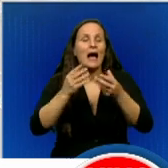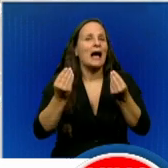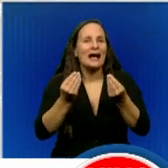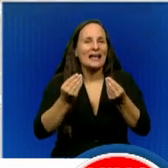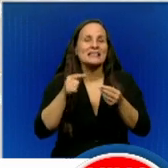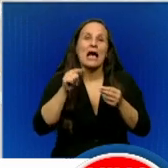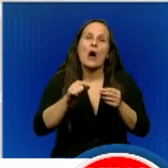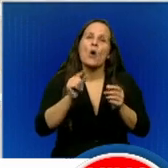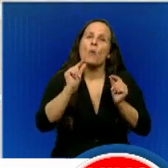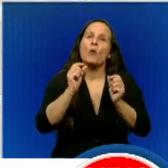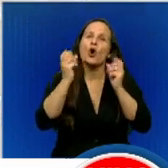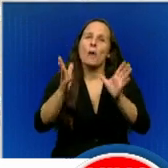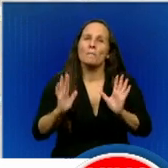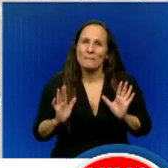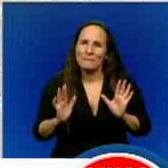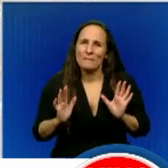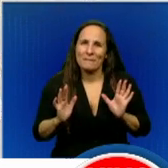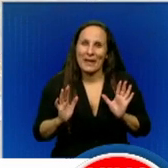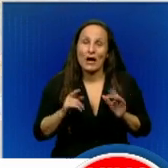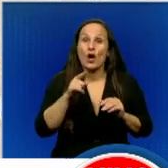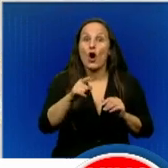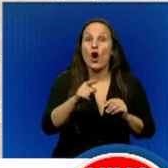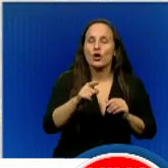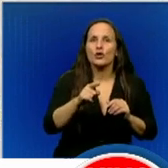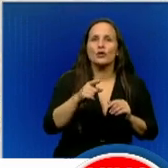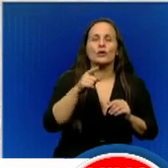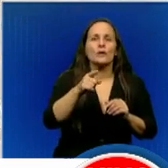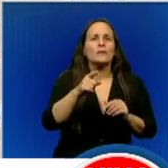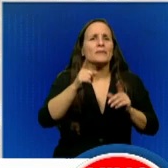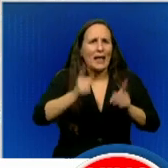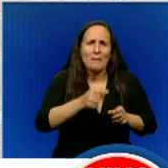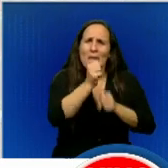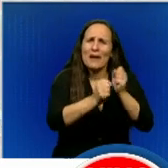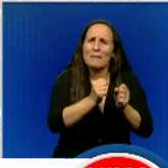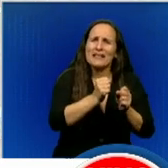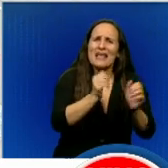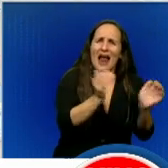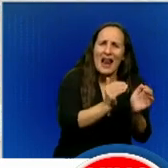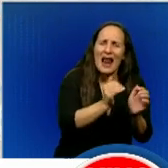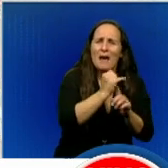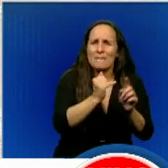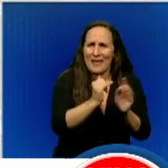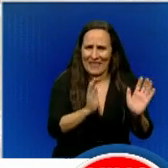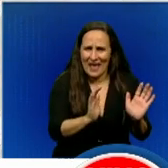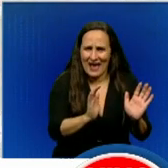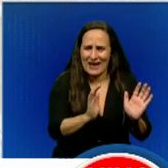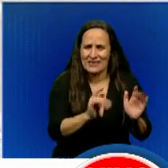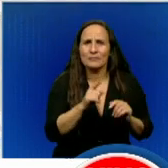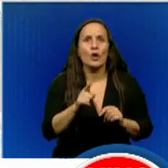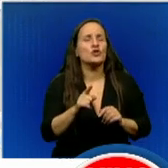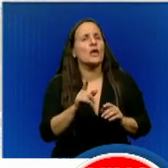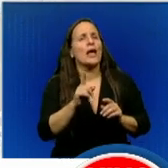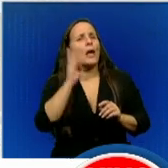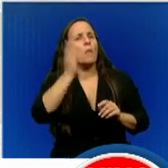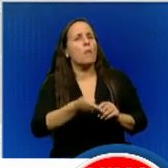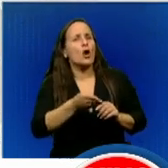mejorada un poco por los valores en cuestión incluso para las mipymes con lo que en realidad en lugar de un novedoso esquema de